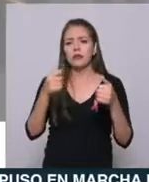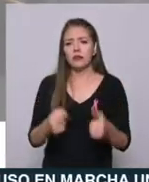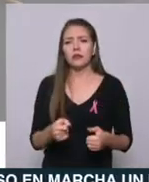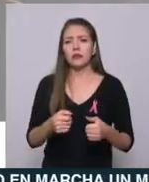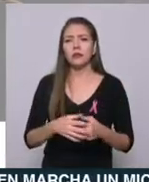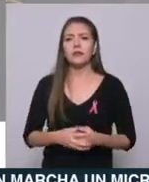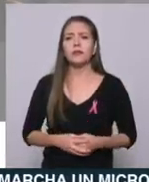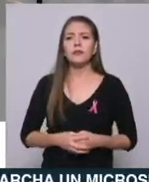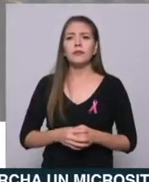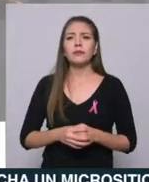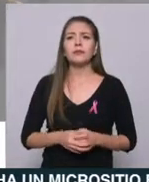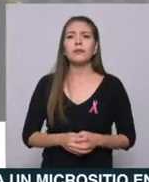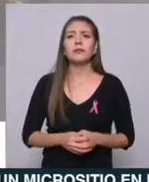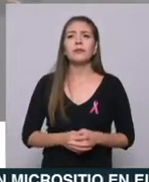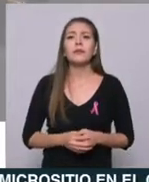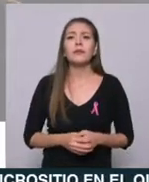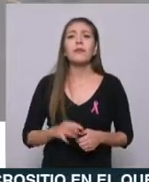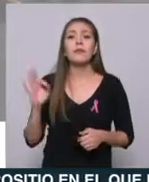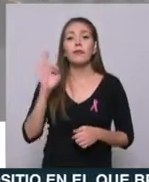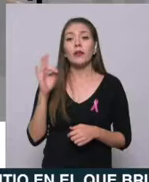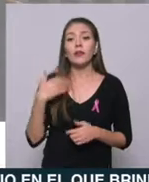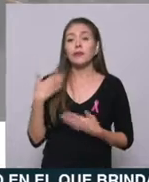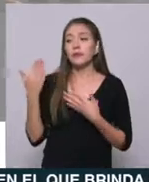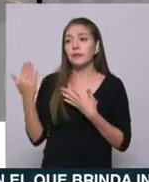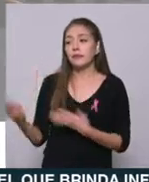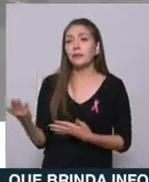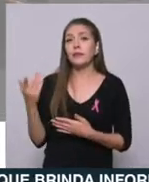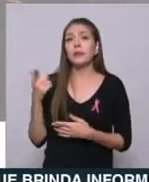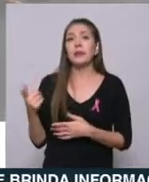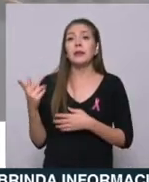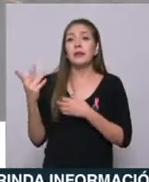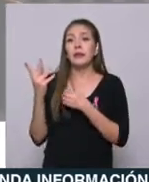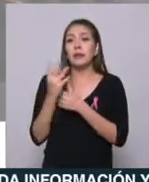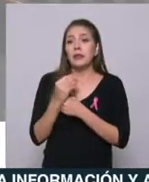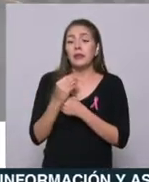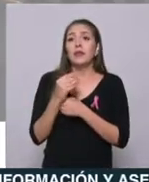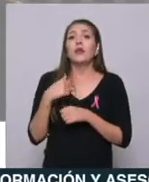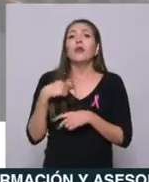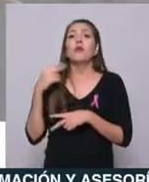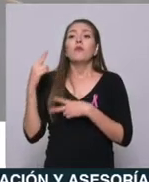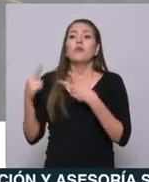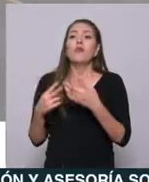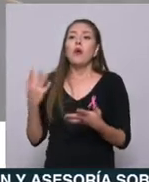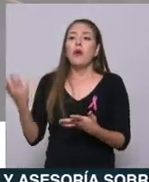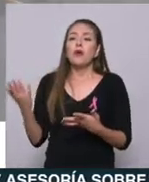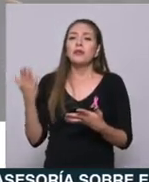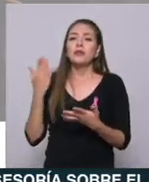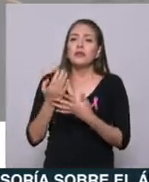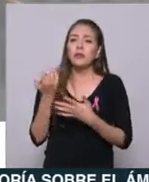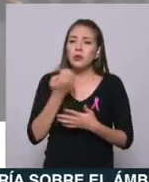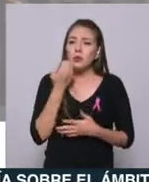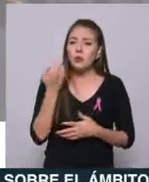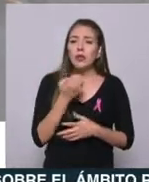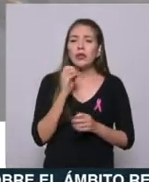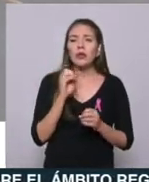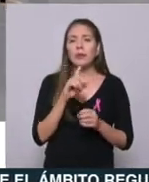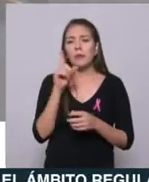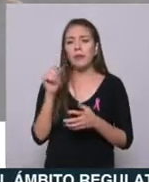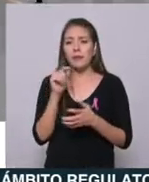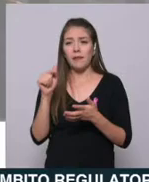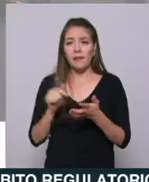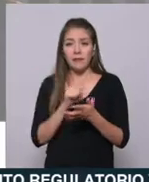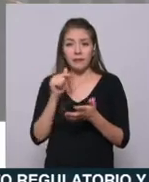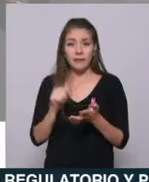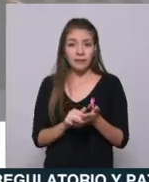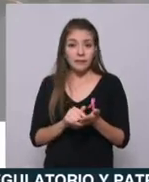solicito un permiso porque voy a salir a una escuela o voy a dar un servicio gratuito en algún lado, eso